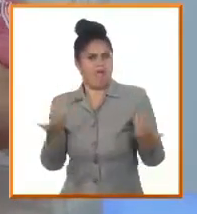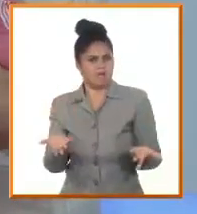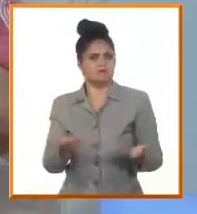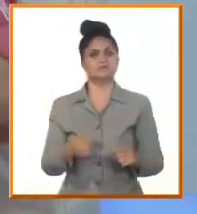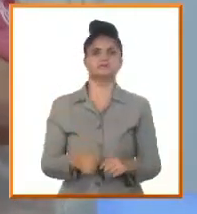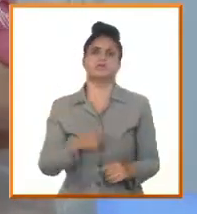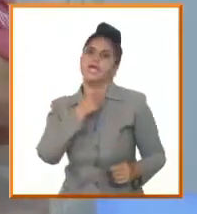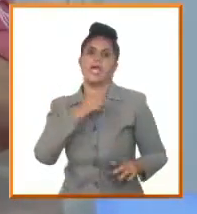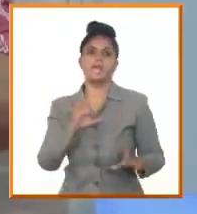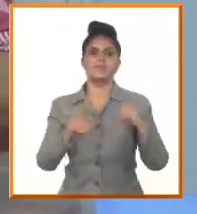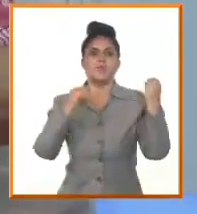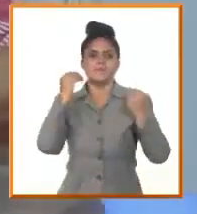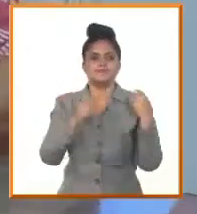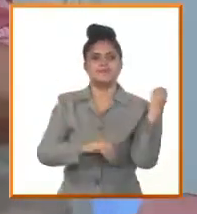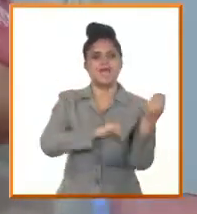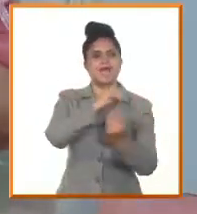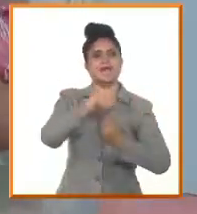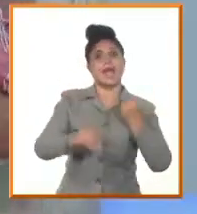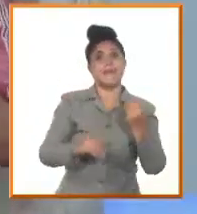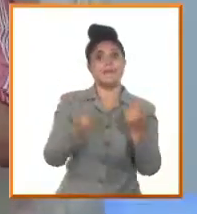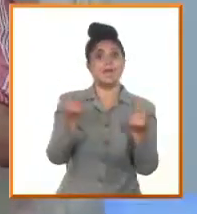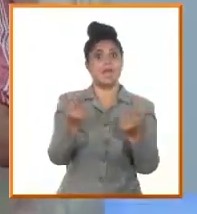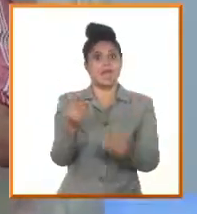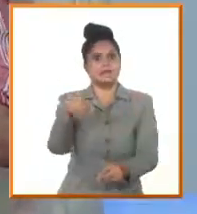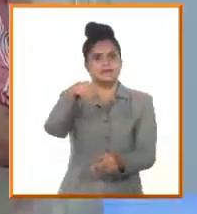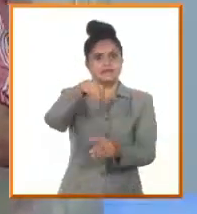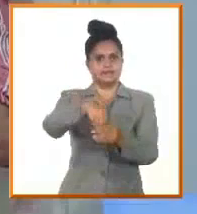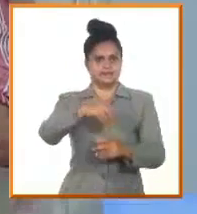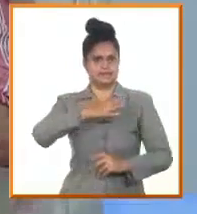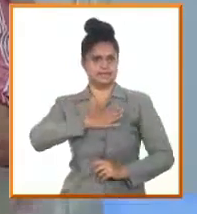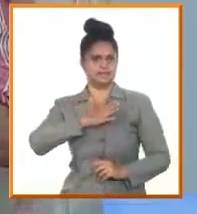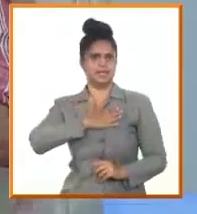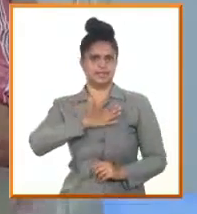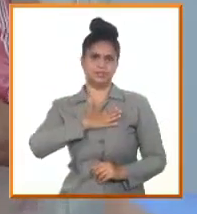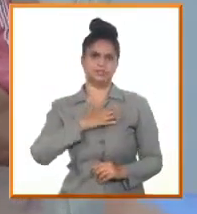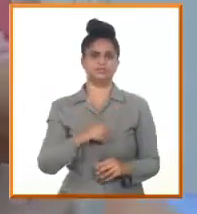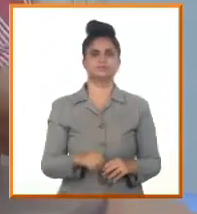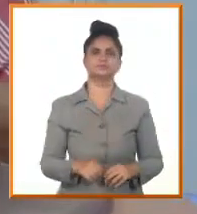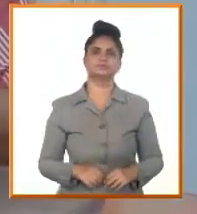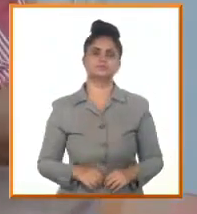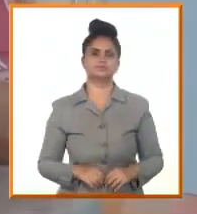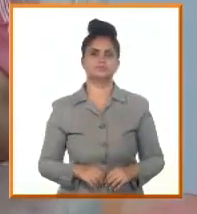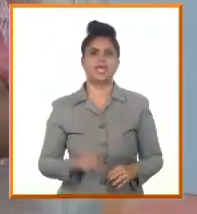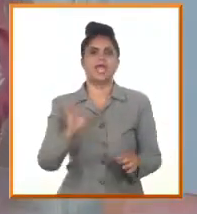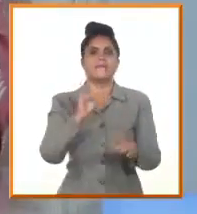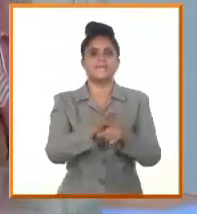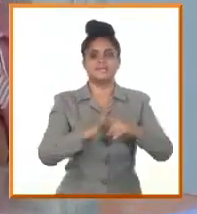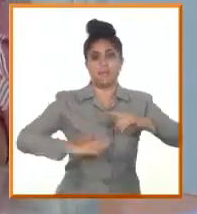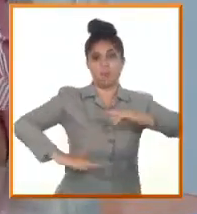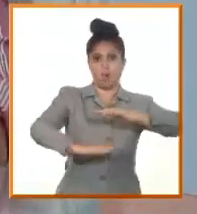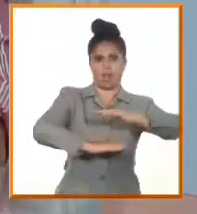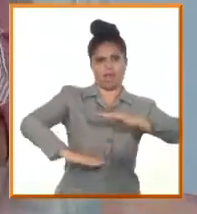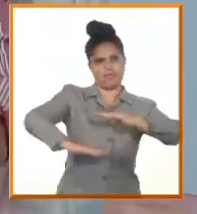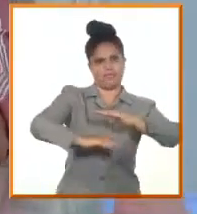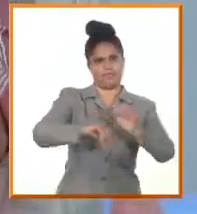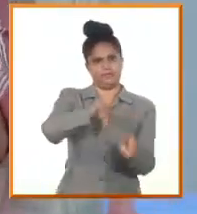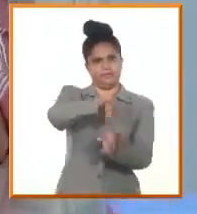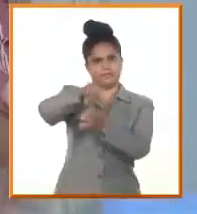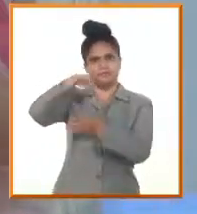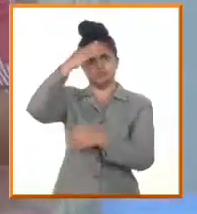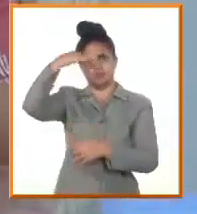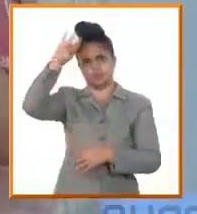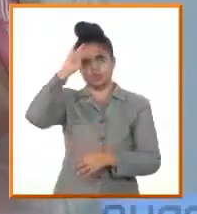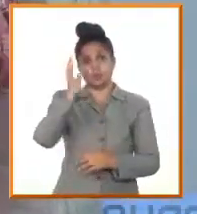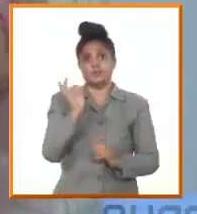entorno tenemos que cambiar el entorno microeconómico en que funciona la la empresa el país Generalmente ha estado siempre